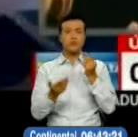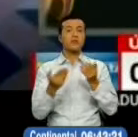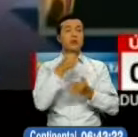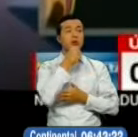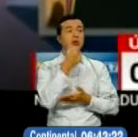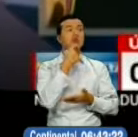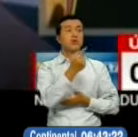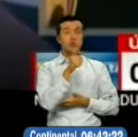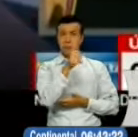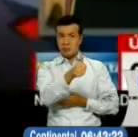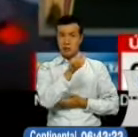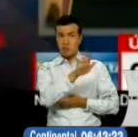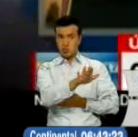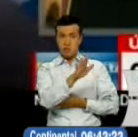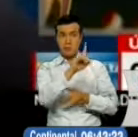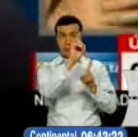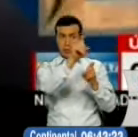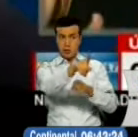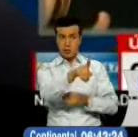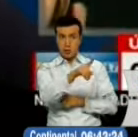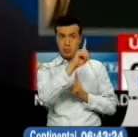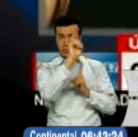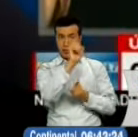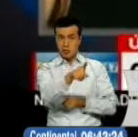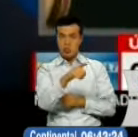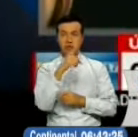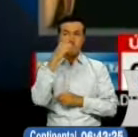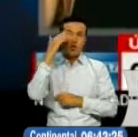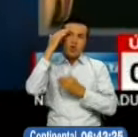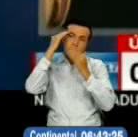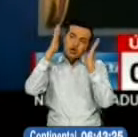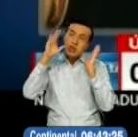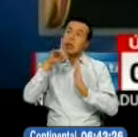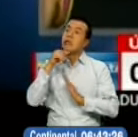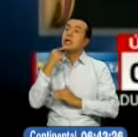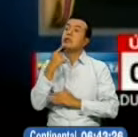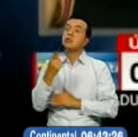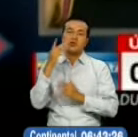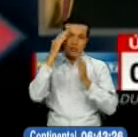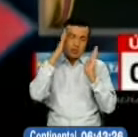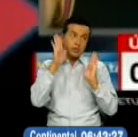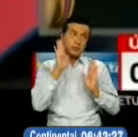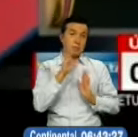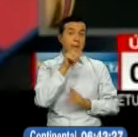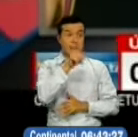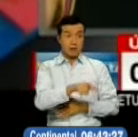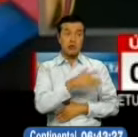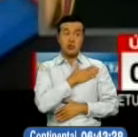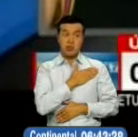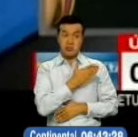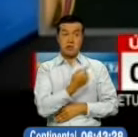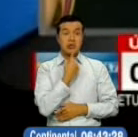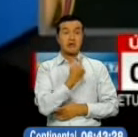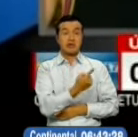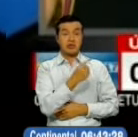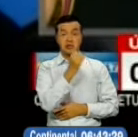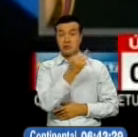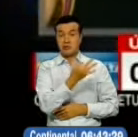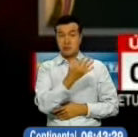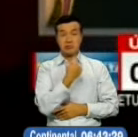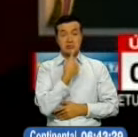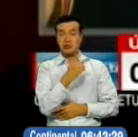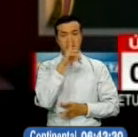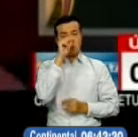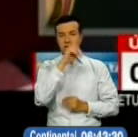Fue alguien de su campaña cuando pregunté si los votos... ¿Quién habrá hecho esa afirmación? Una fuente muy confiable, nos dijo